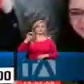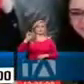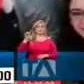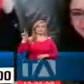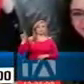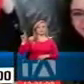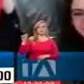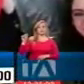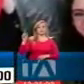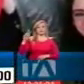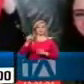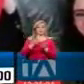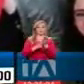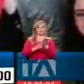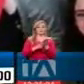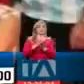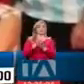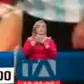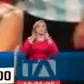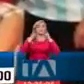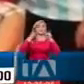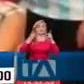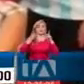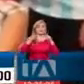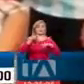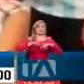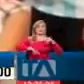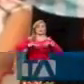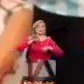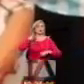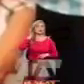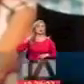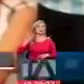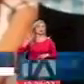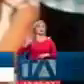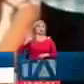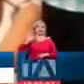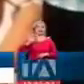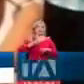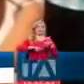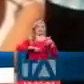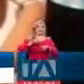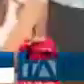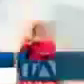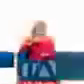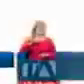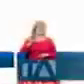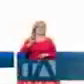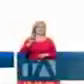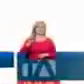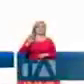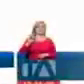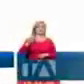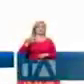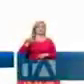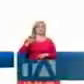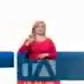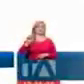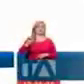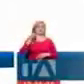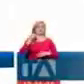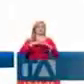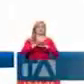Cárdenas, quien era analista de compras públicas, amiga de él y esposa de otro de sus amigos, César Rodríguez, envió un certificado de